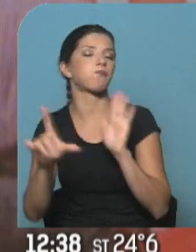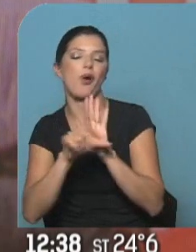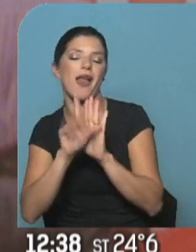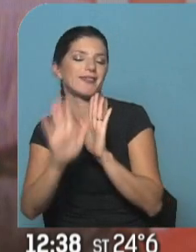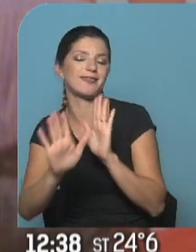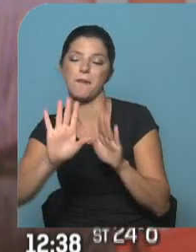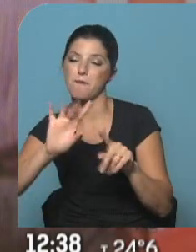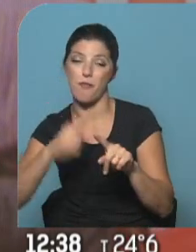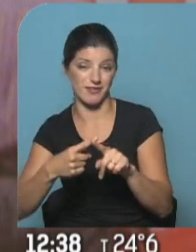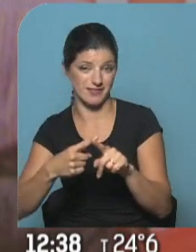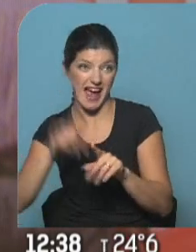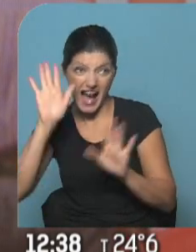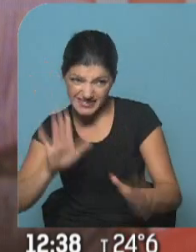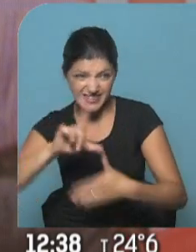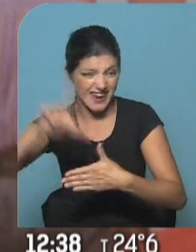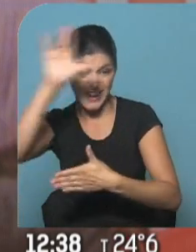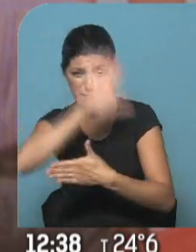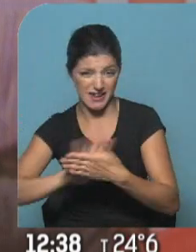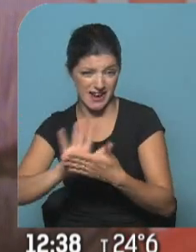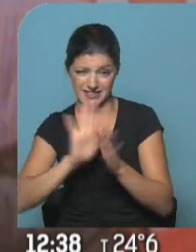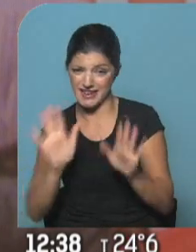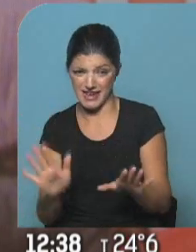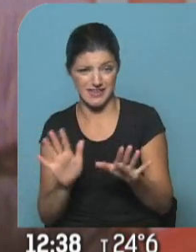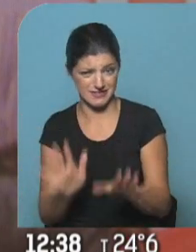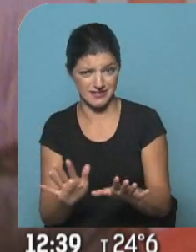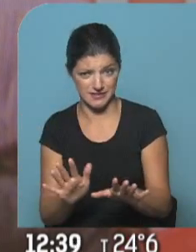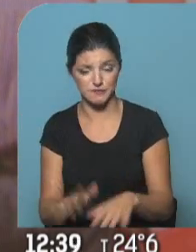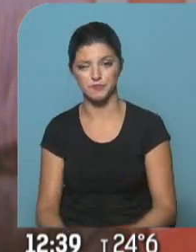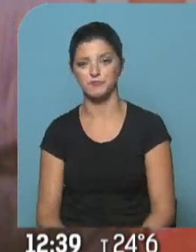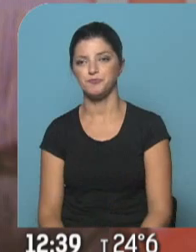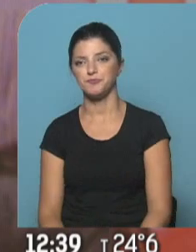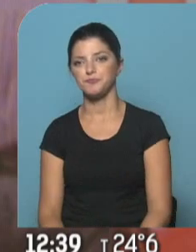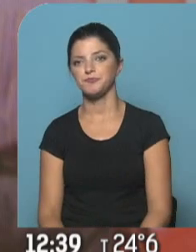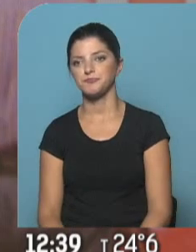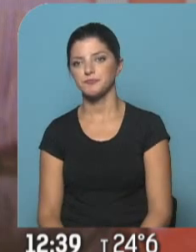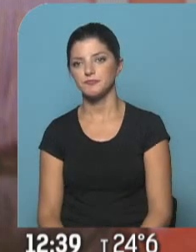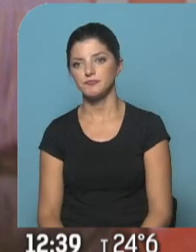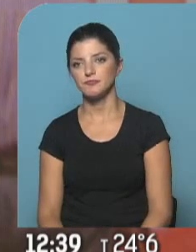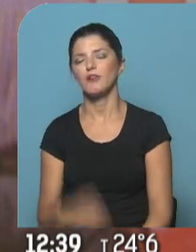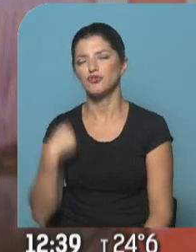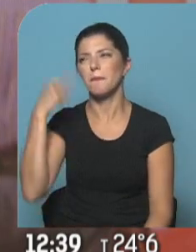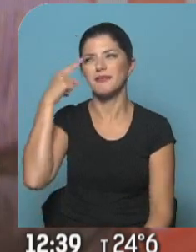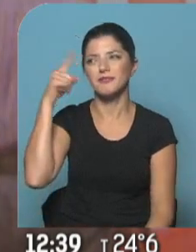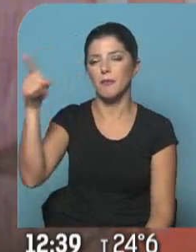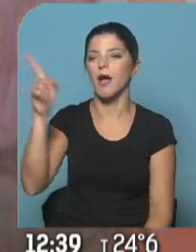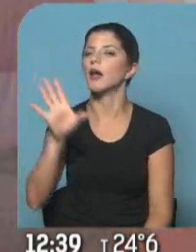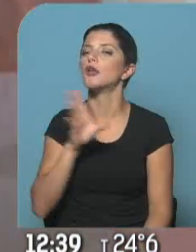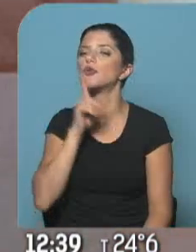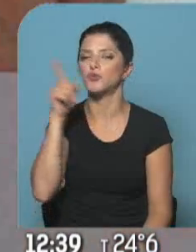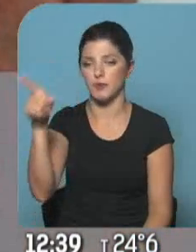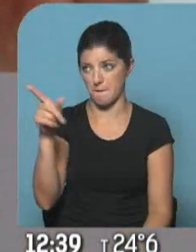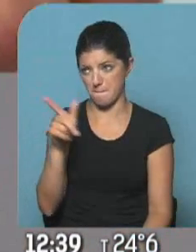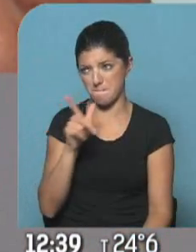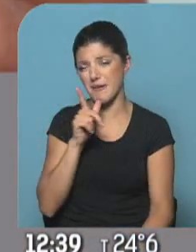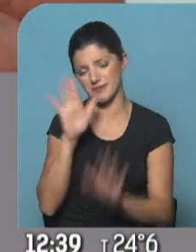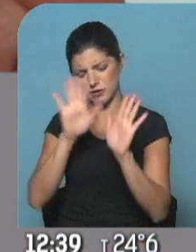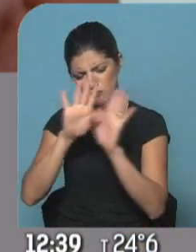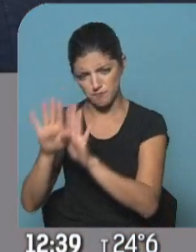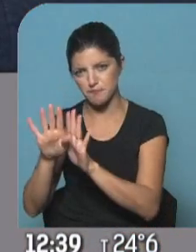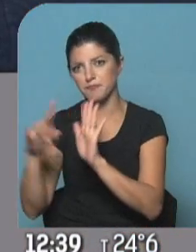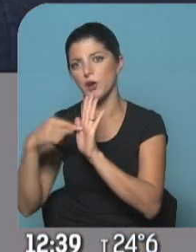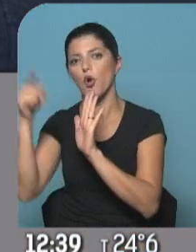por lo menos en América Latina se viene comprobando y se ha comprobado a lo largo de la historia muchas veces. Estaba pensando el caso ruso, es un caso muy, muy particular, pero me parece que tiene que